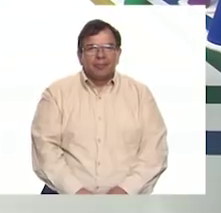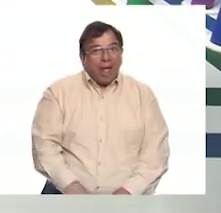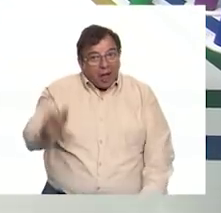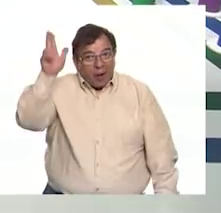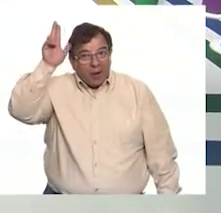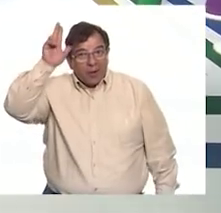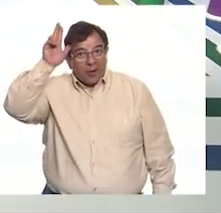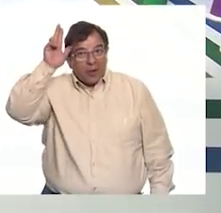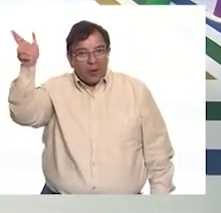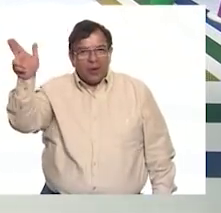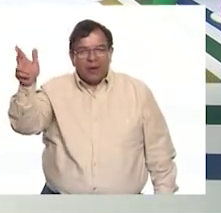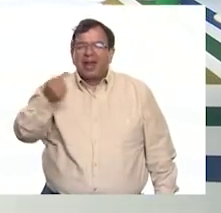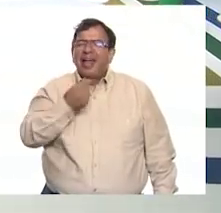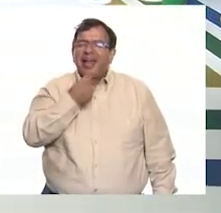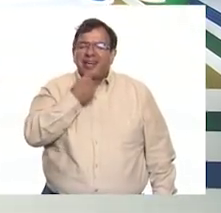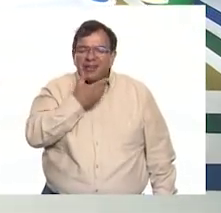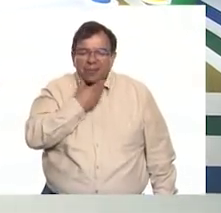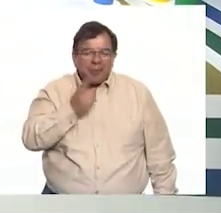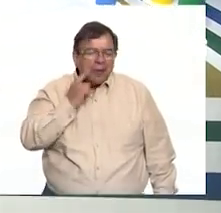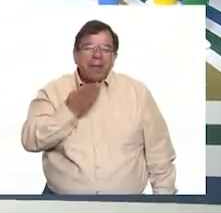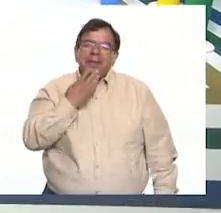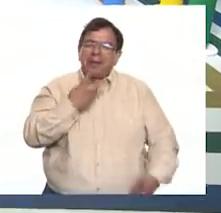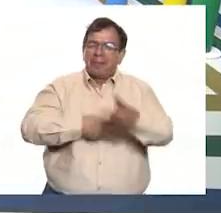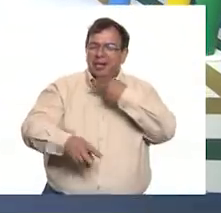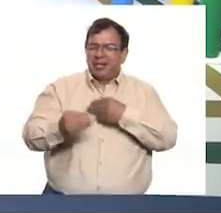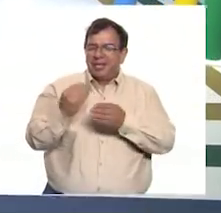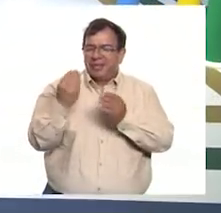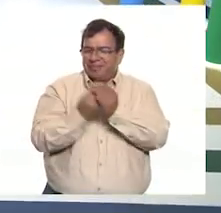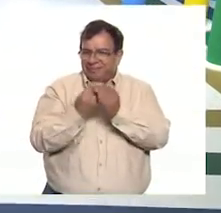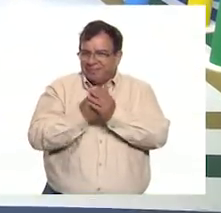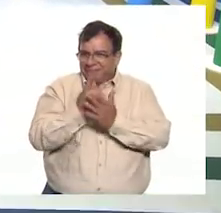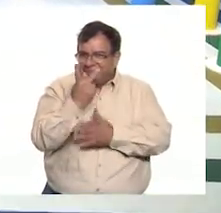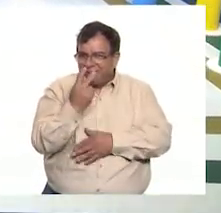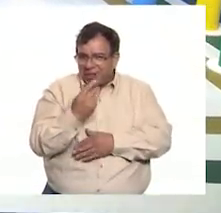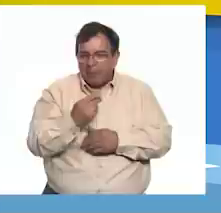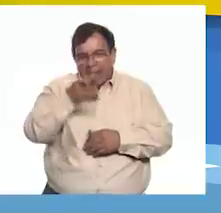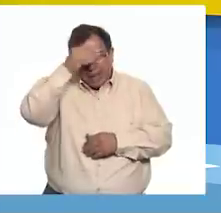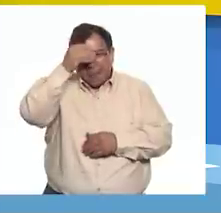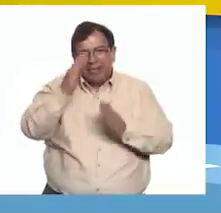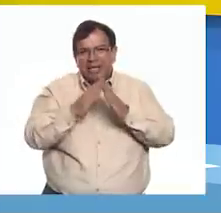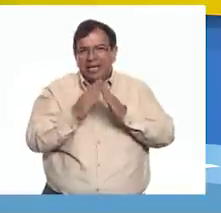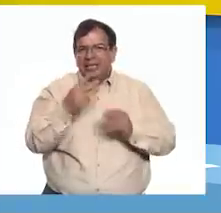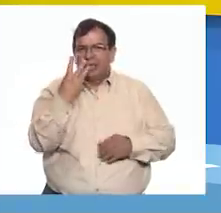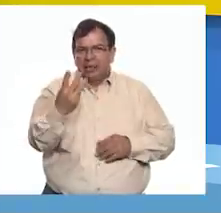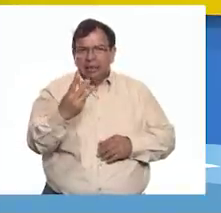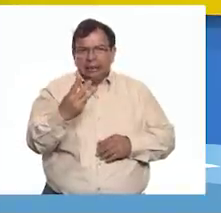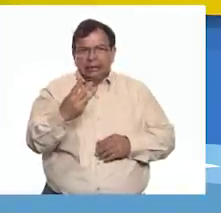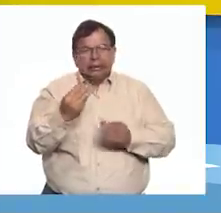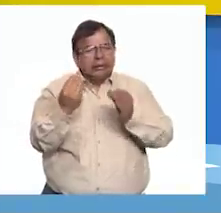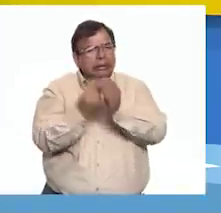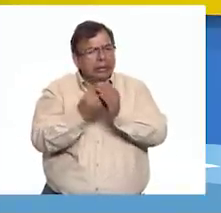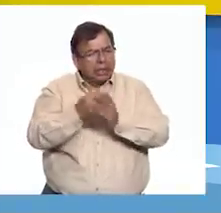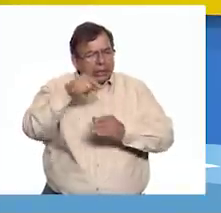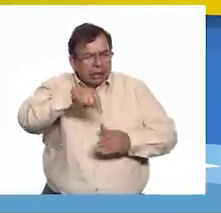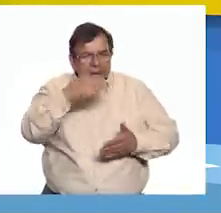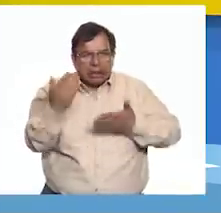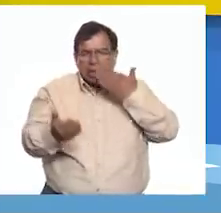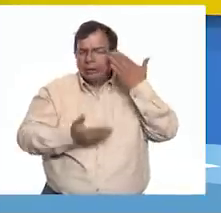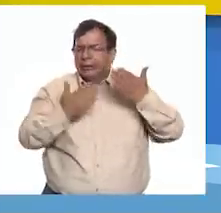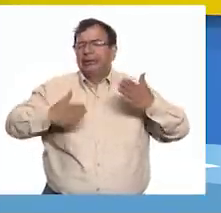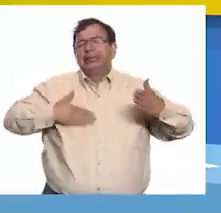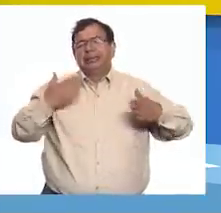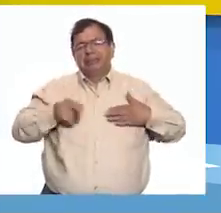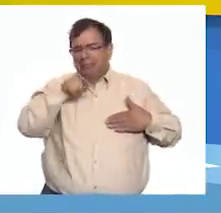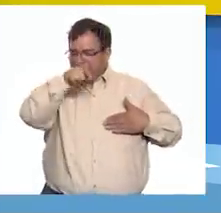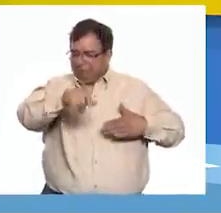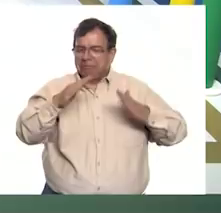Hola, niñas y niños, bienvenidos a un programa más de Aprende en Casa 3. Un espacio en el que vamos a poder estudiar y divertirnos desde